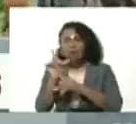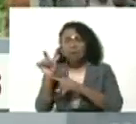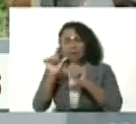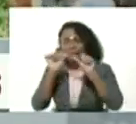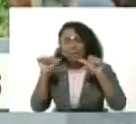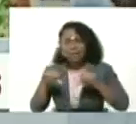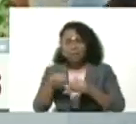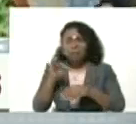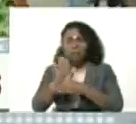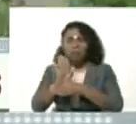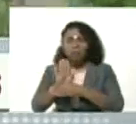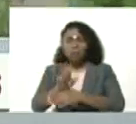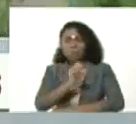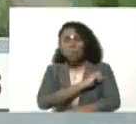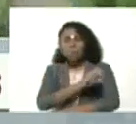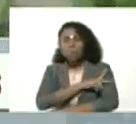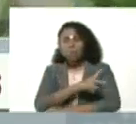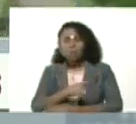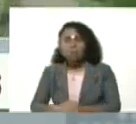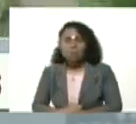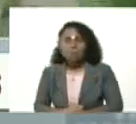sistema preventivo de protección civil,